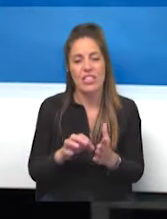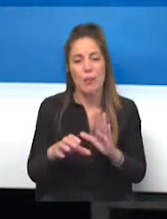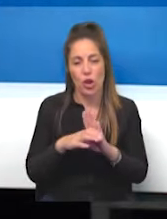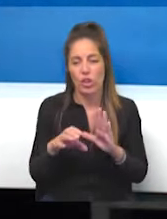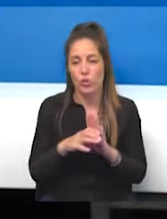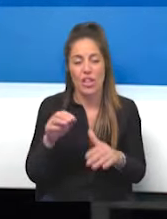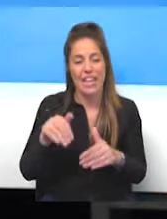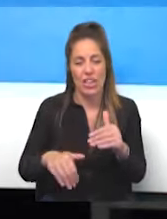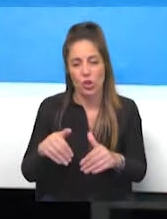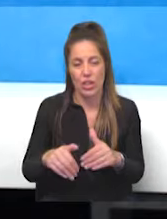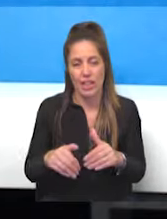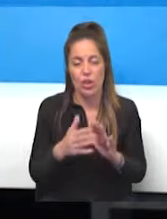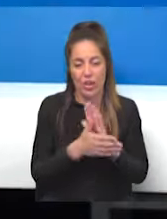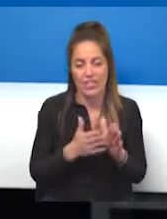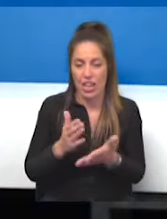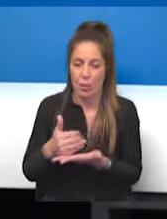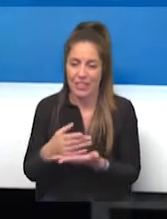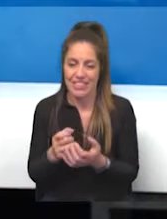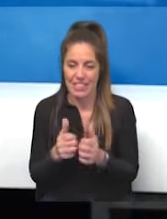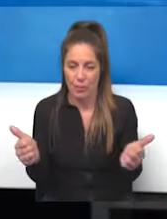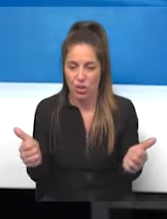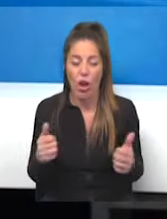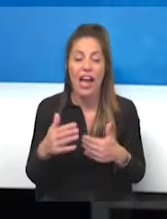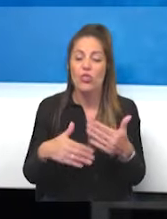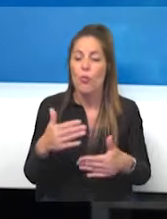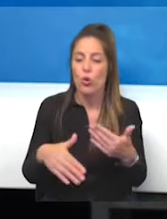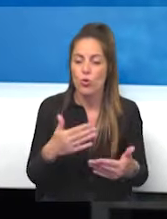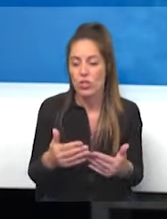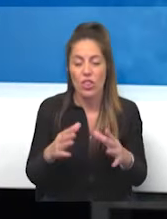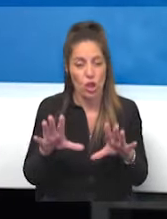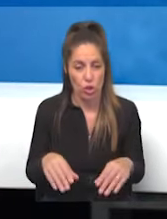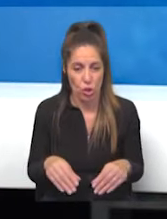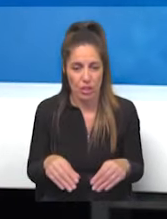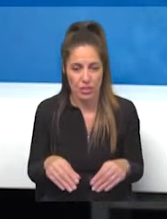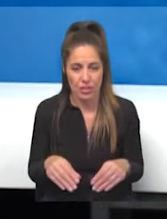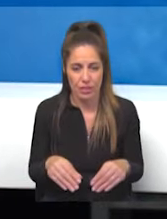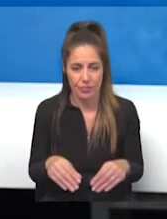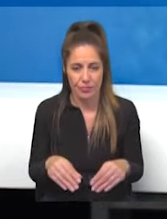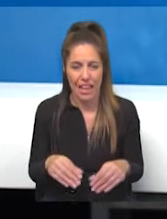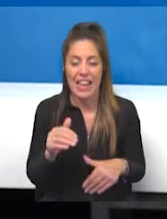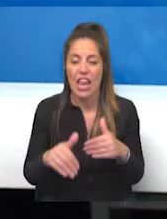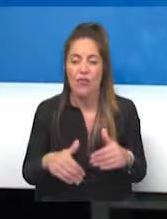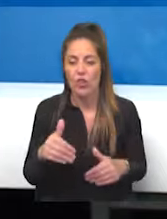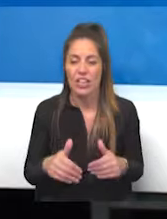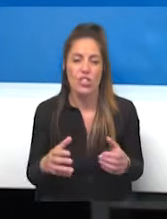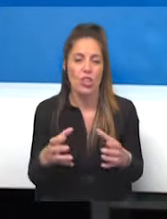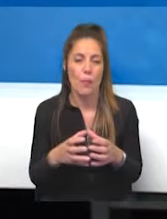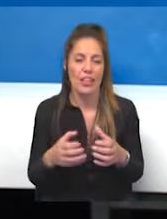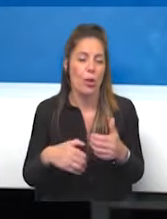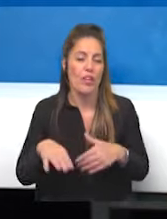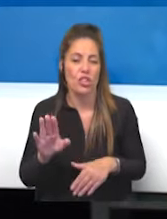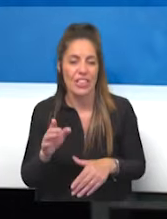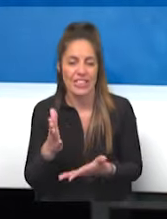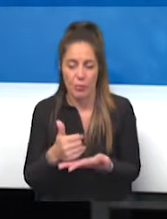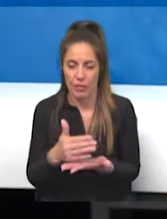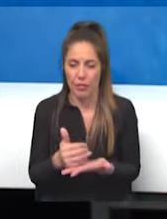electoral de lo nacional de lo departamental que ha ido evolucionando en todos los casos la votación del partido mayoritario en ese